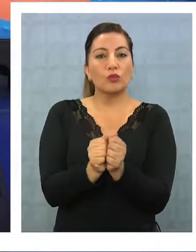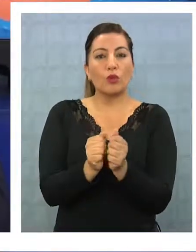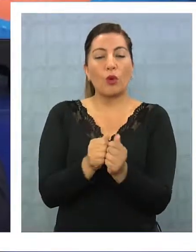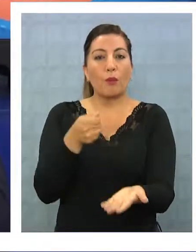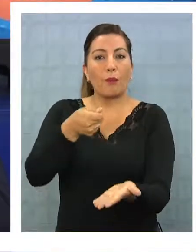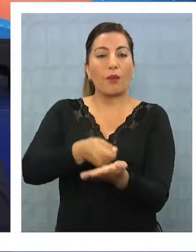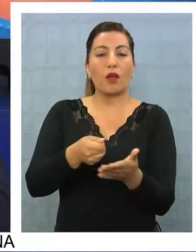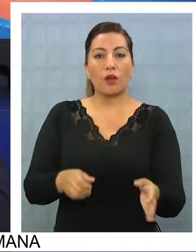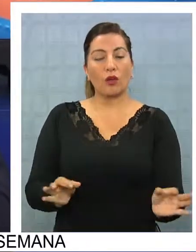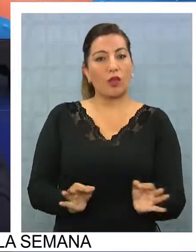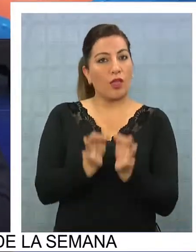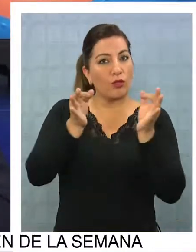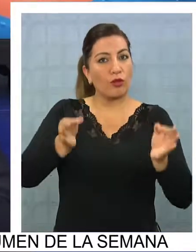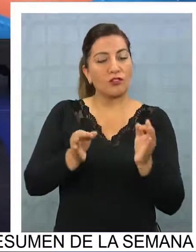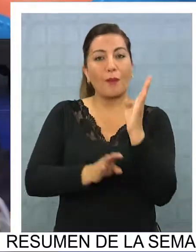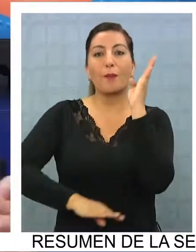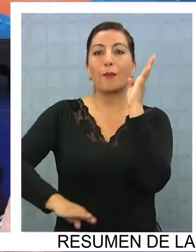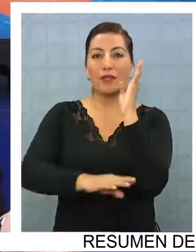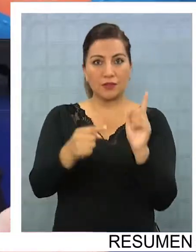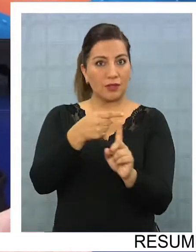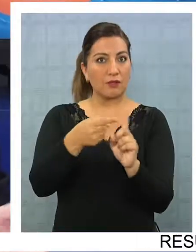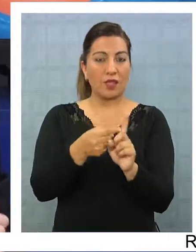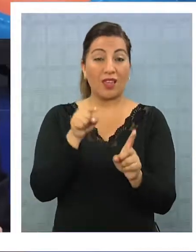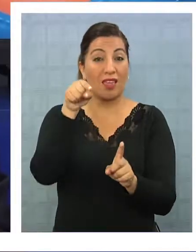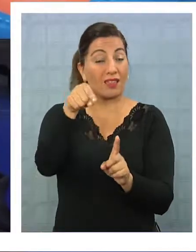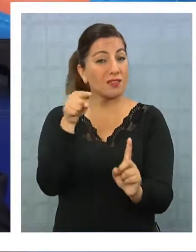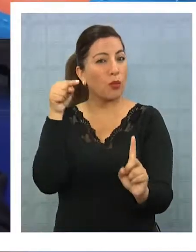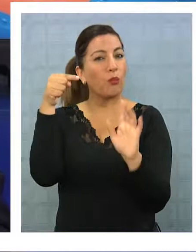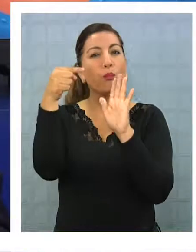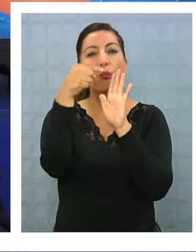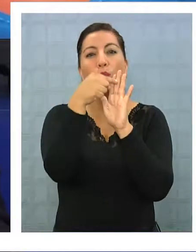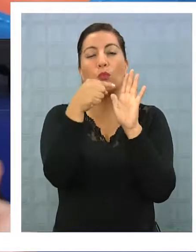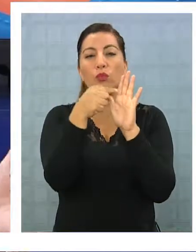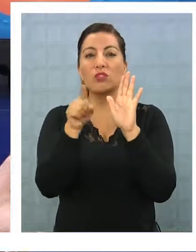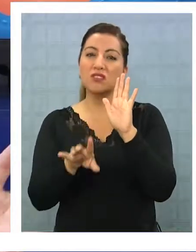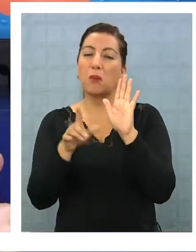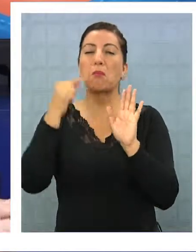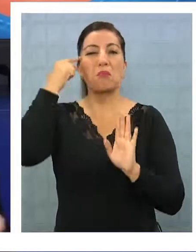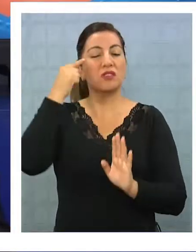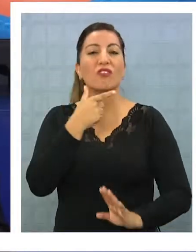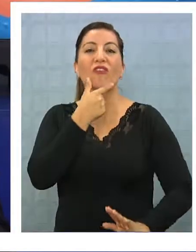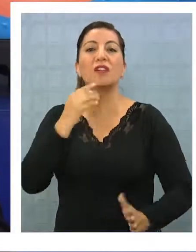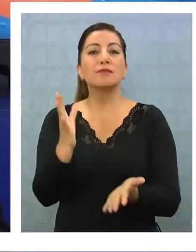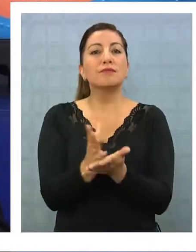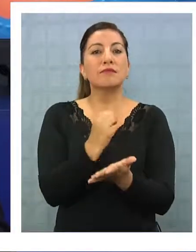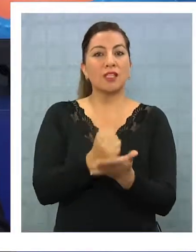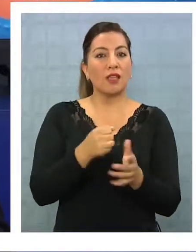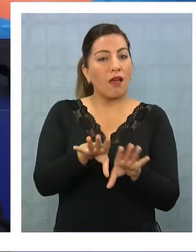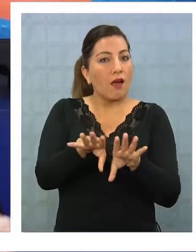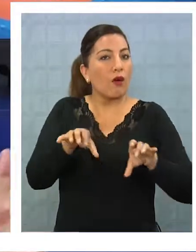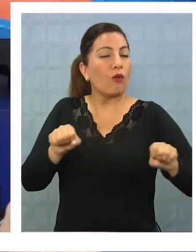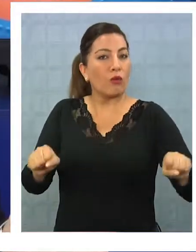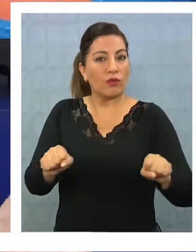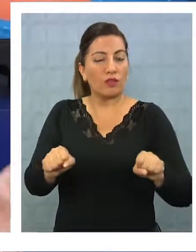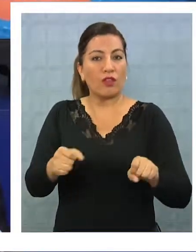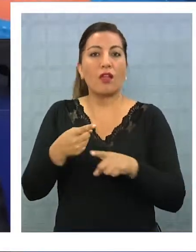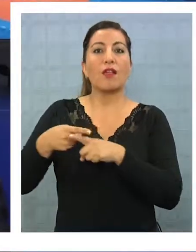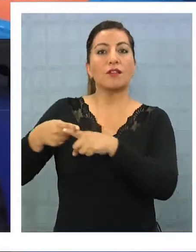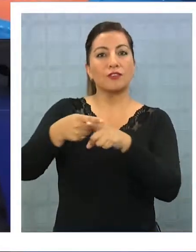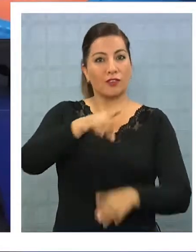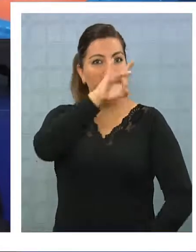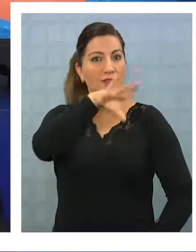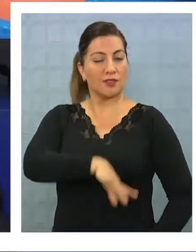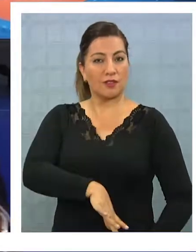la educación básica y media. Yo creo que en torno a ese punto era relativamente fácil obtener un acuerdo muy amplio en la